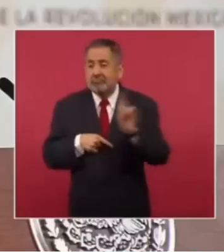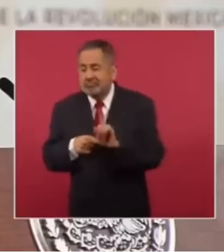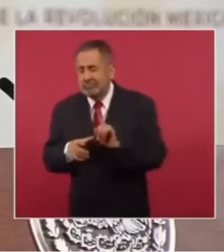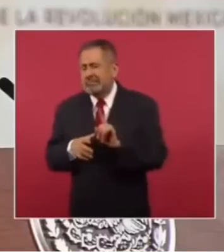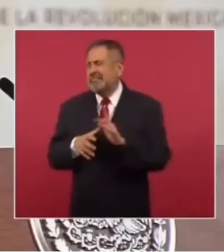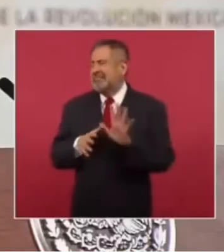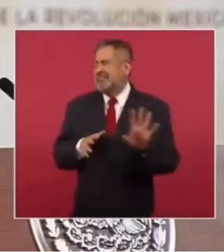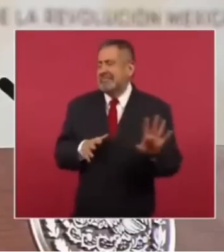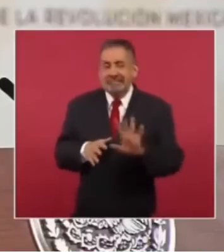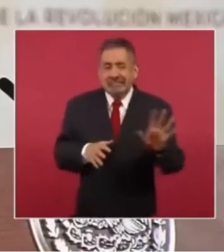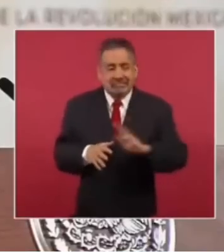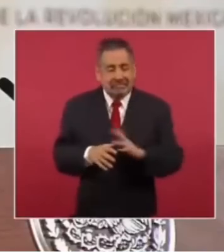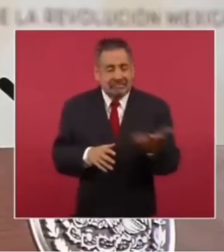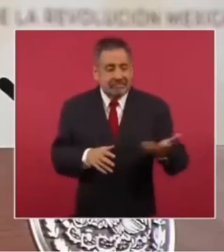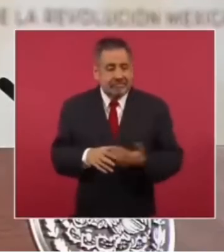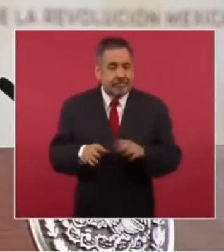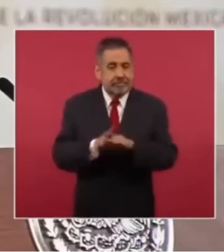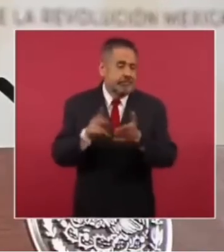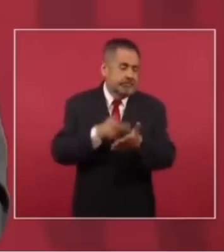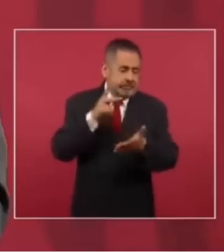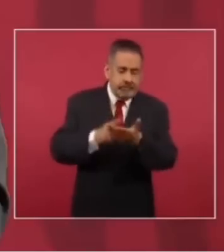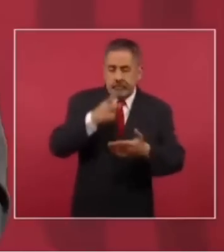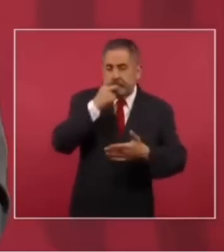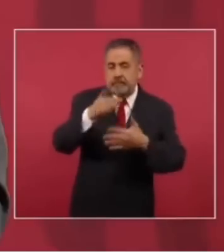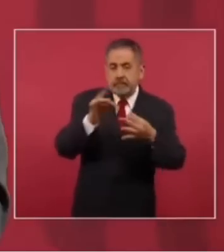es, lo hemos dicho muchas veces,